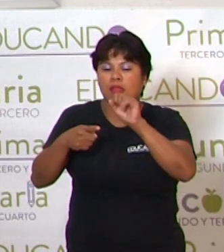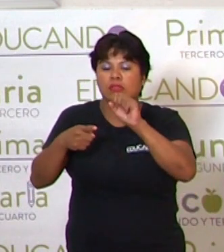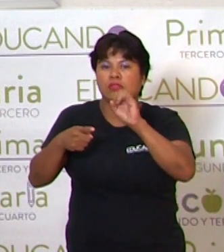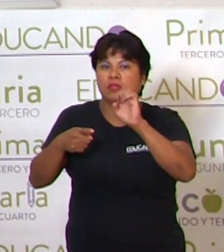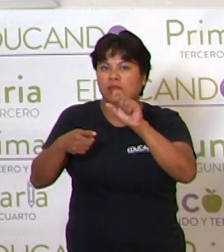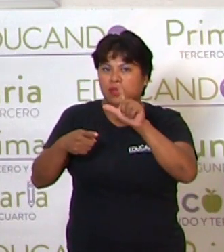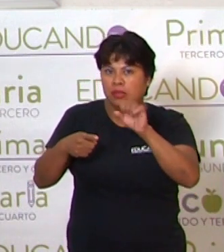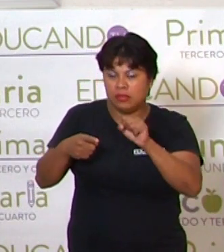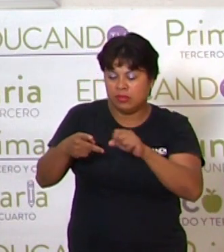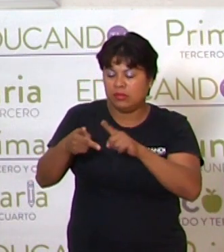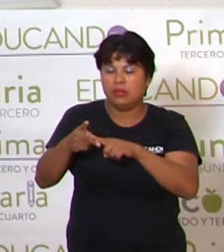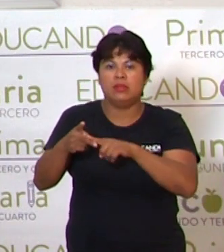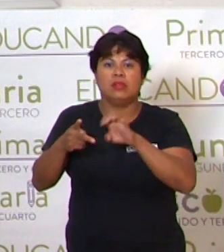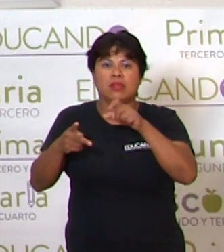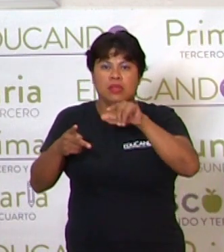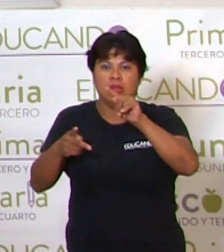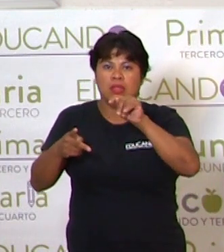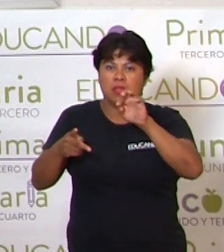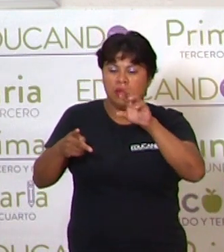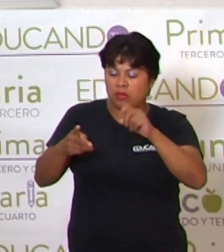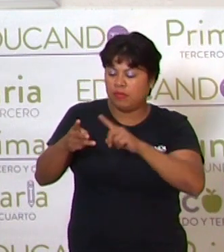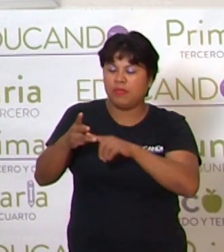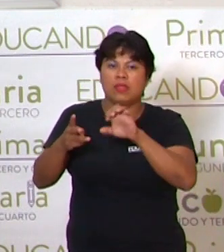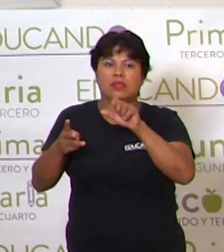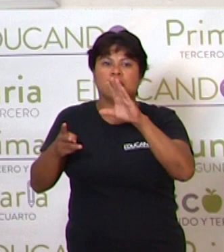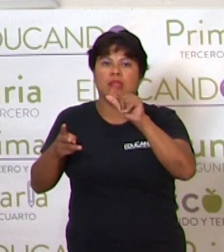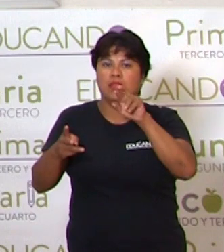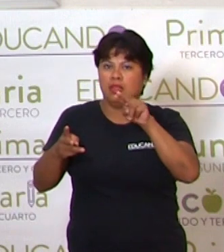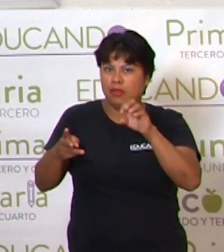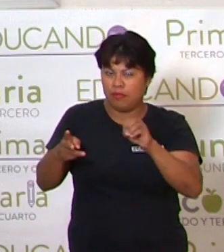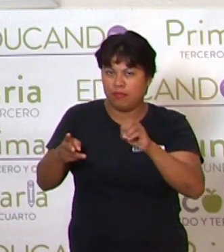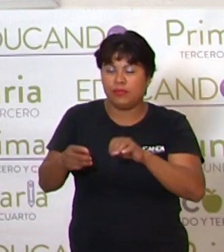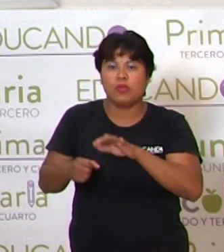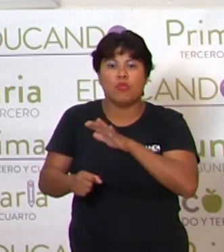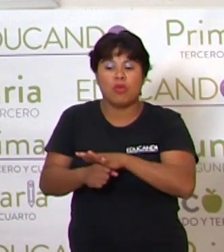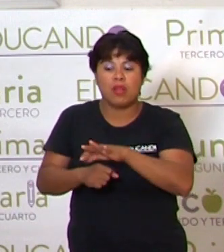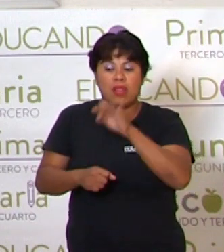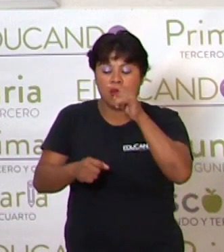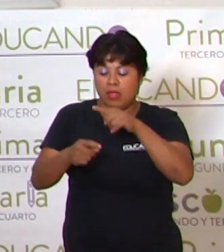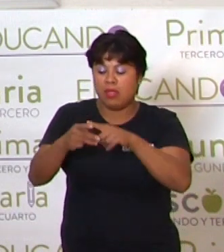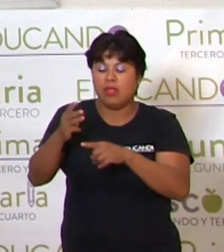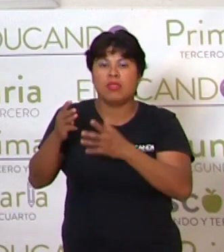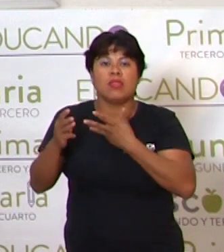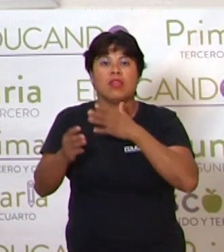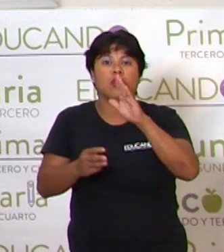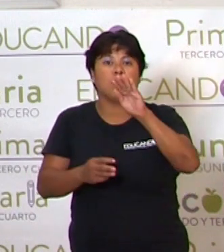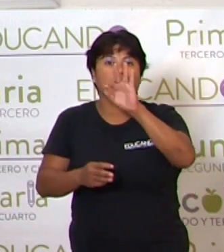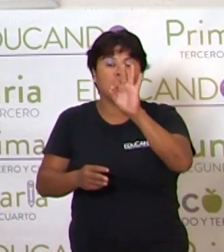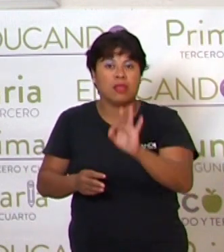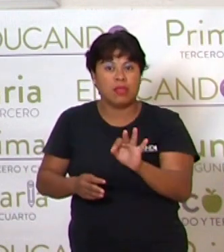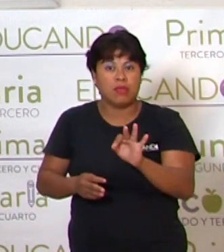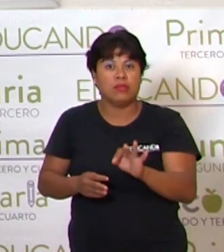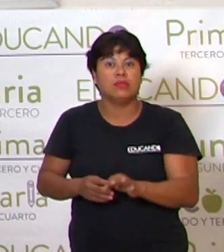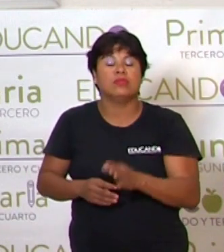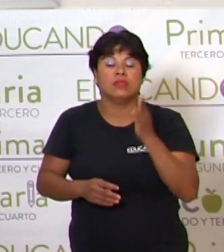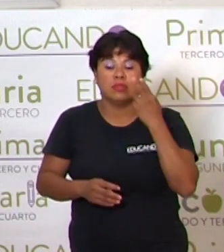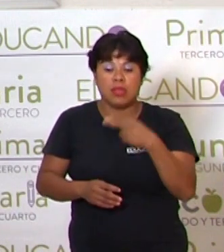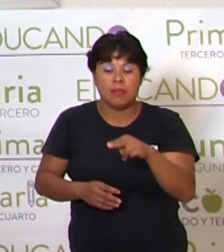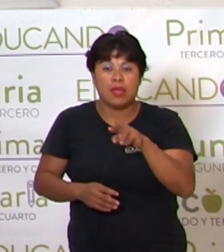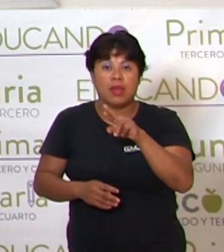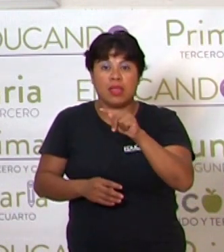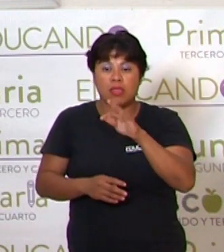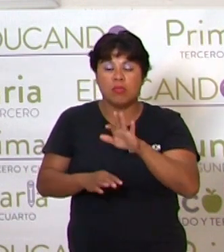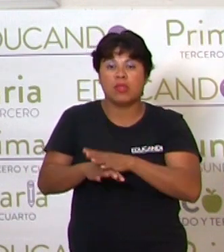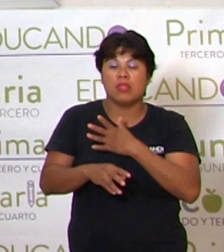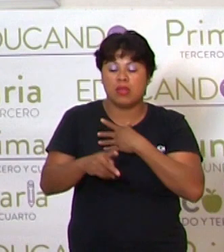Isósceles, equilátero y escaleno. ¿Cuál de esos tiene 90 grados? Siempre te decían, se llama recto porque tiene un ángulo